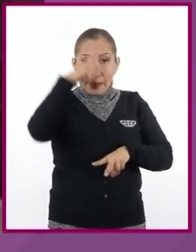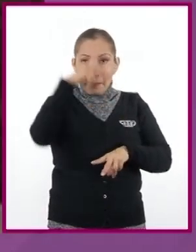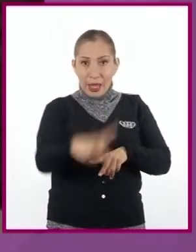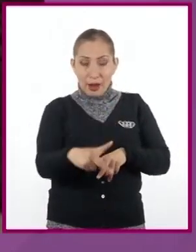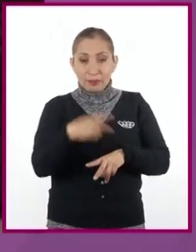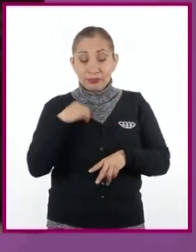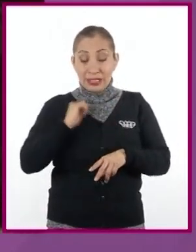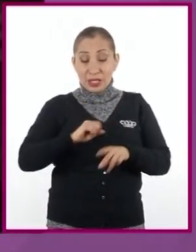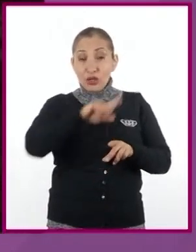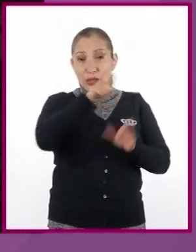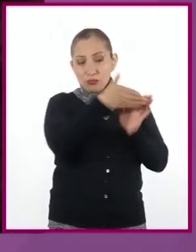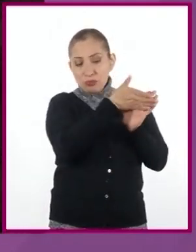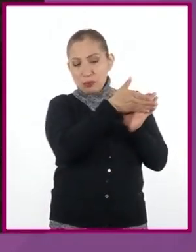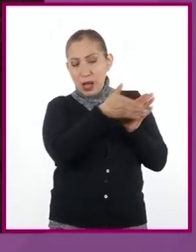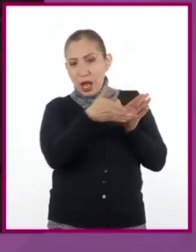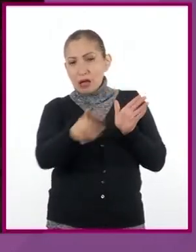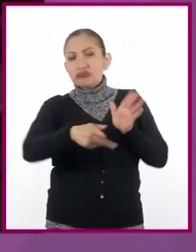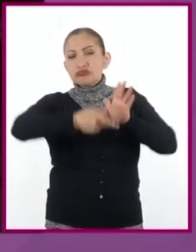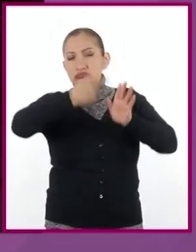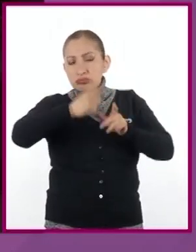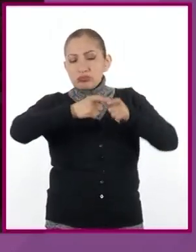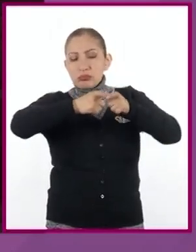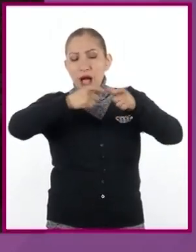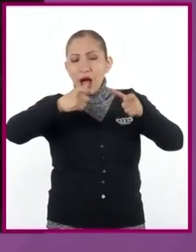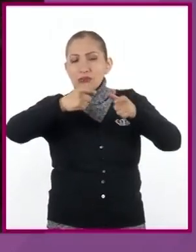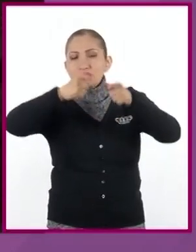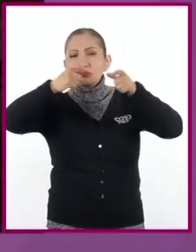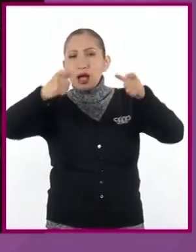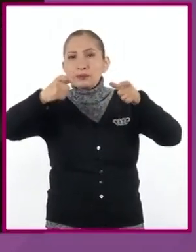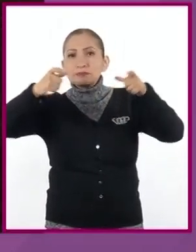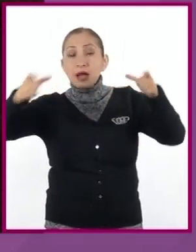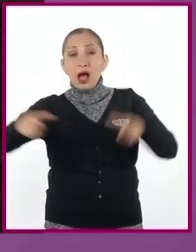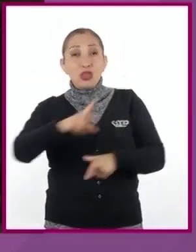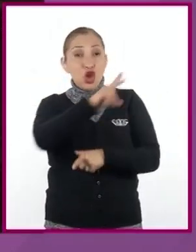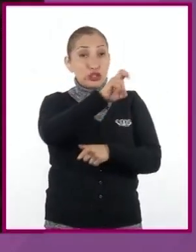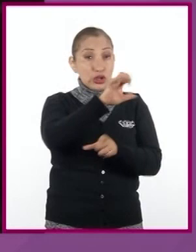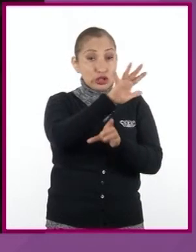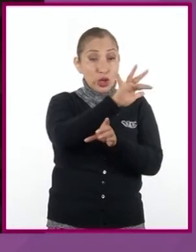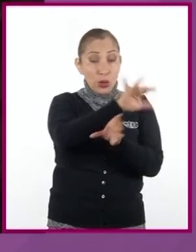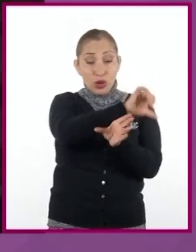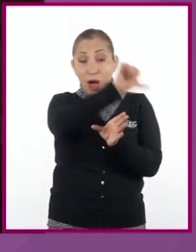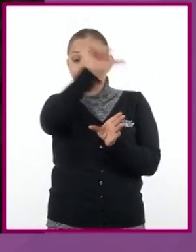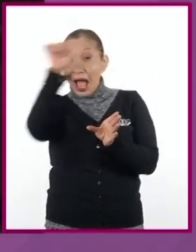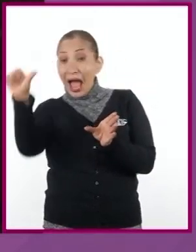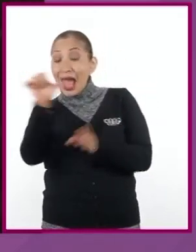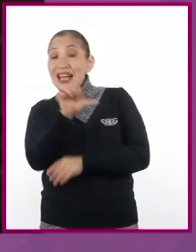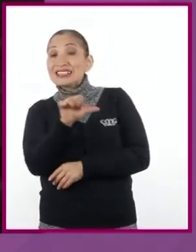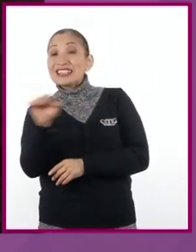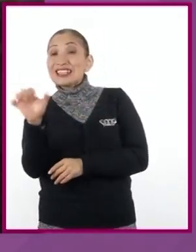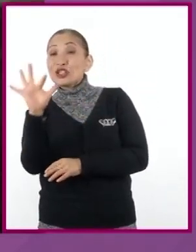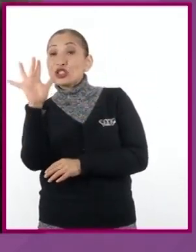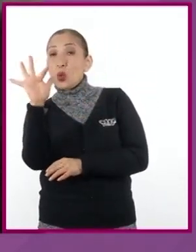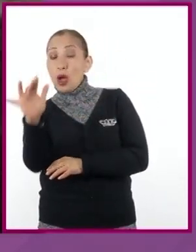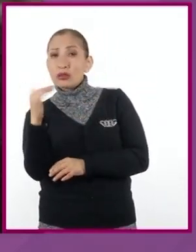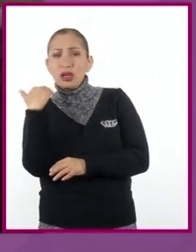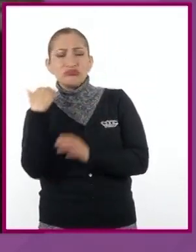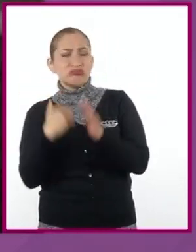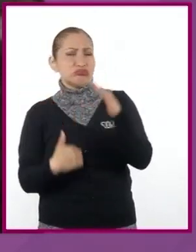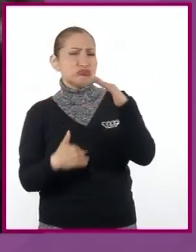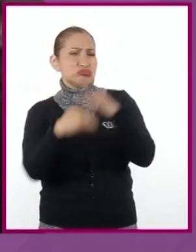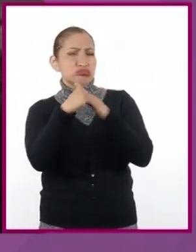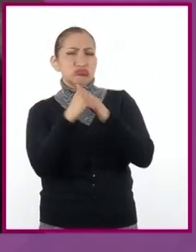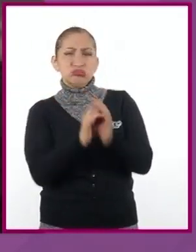Los siglos siguientes fueron de continuo crecimiento. Entre el 250 y el 650 alcanzó su